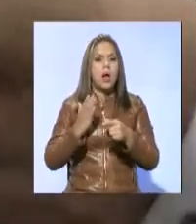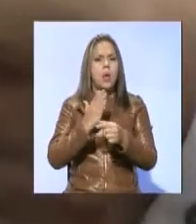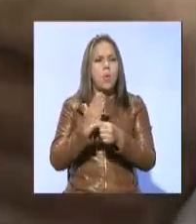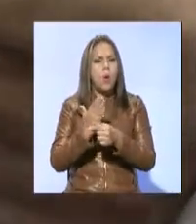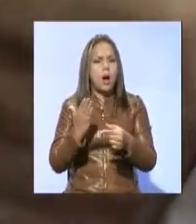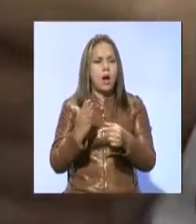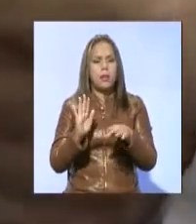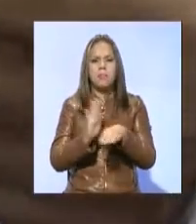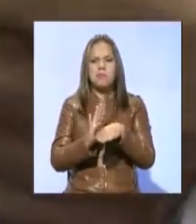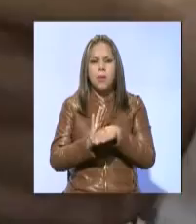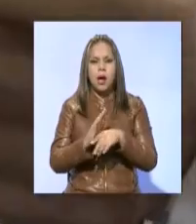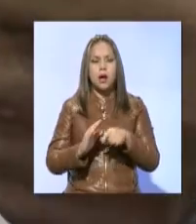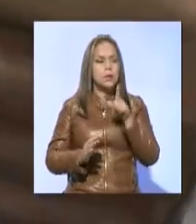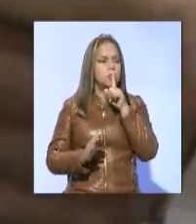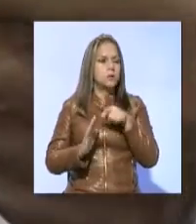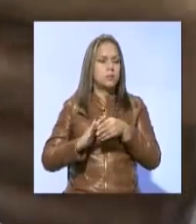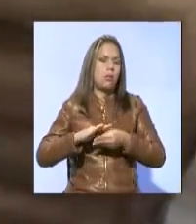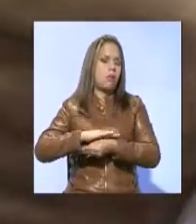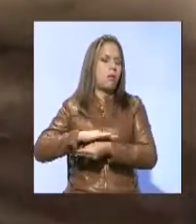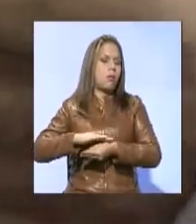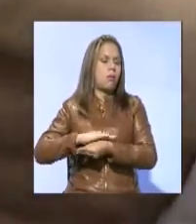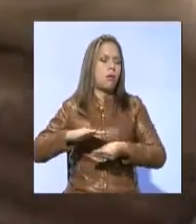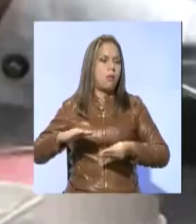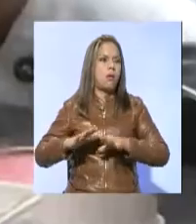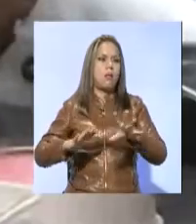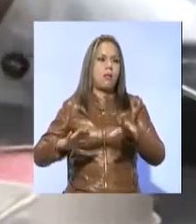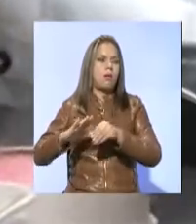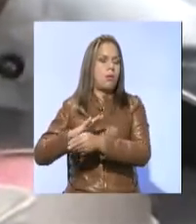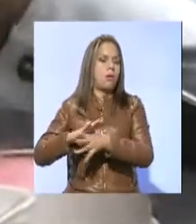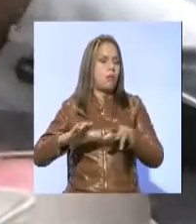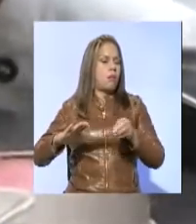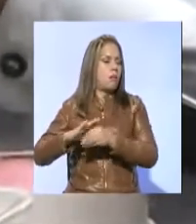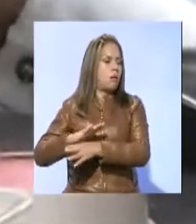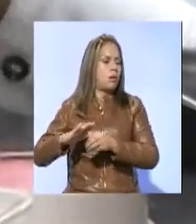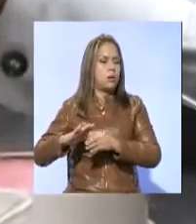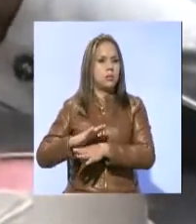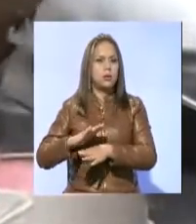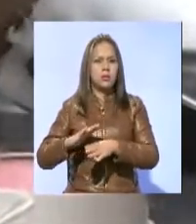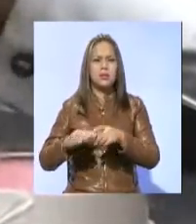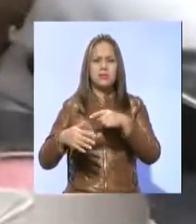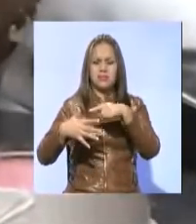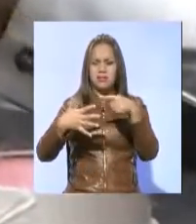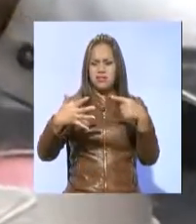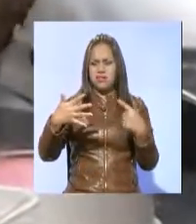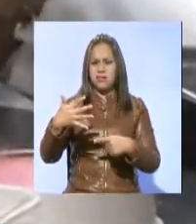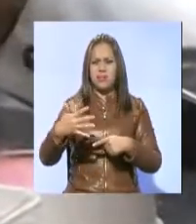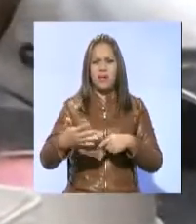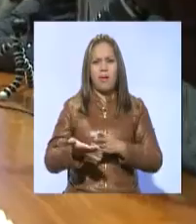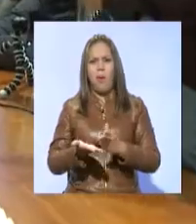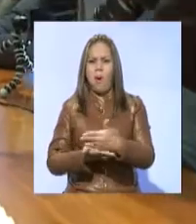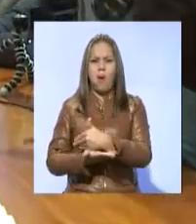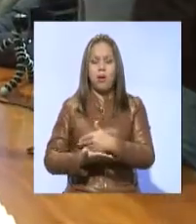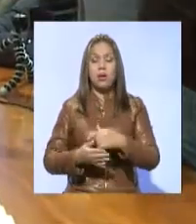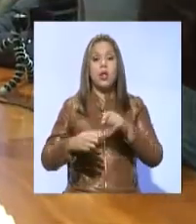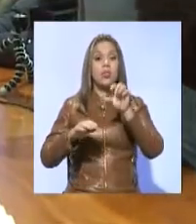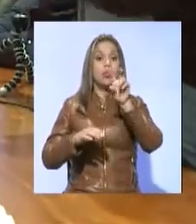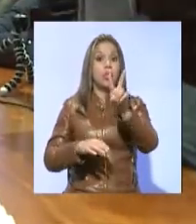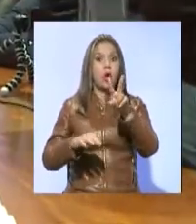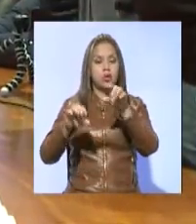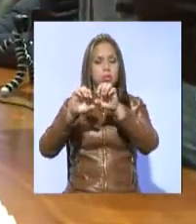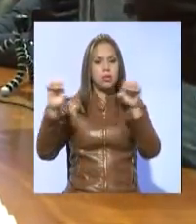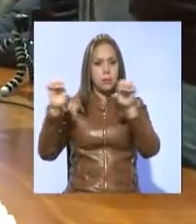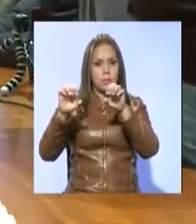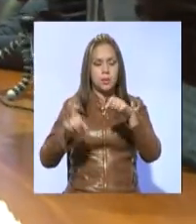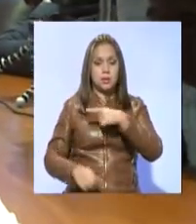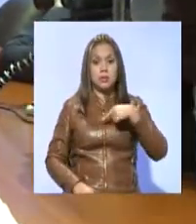bancarias, transferencias, dinero en paraísos fiscales y varias irregularidades con 2 empresas en China y Tailandia fue el sustento